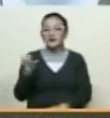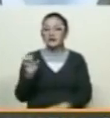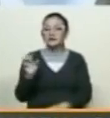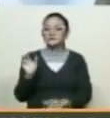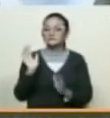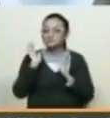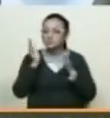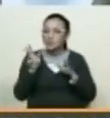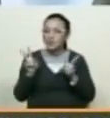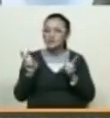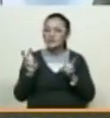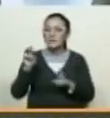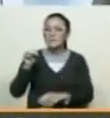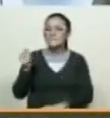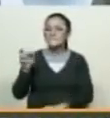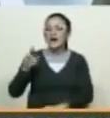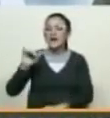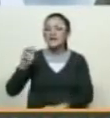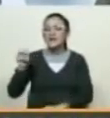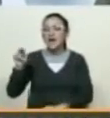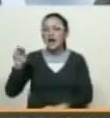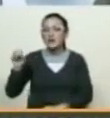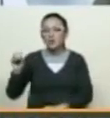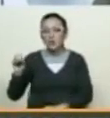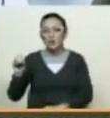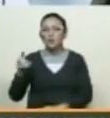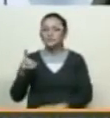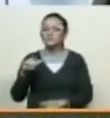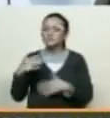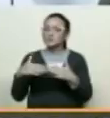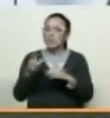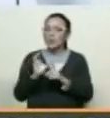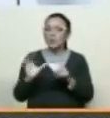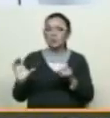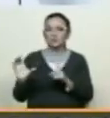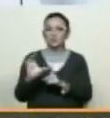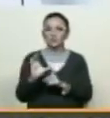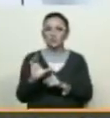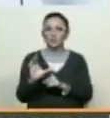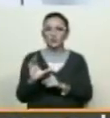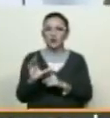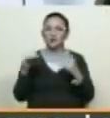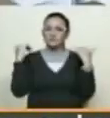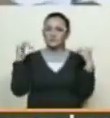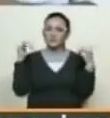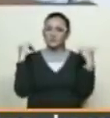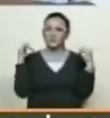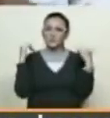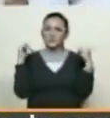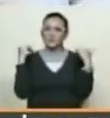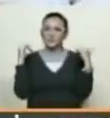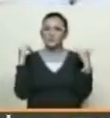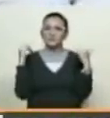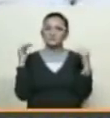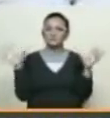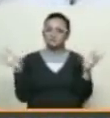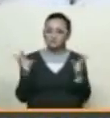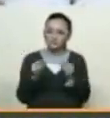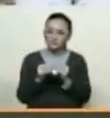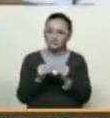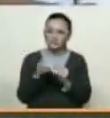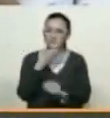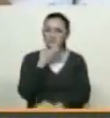todo lo que es el tema mariano. Entonces ya es un proceso cultural para nosotros las festividades, tanto cerramos las